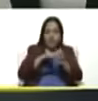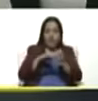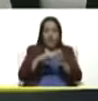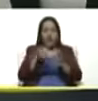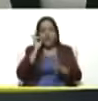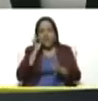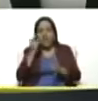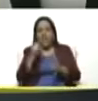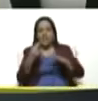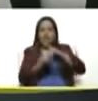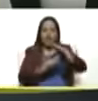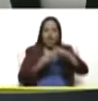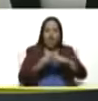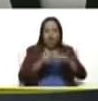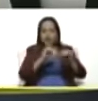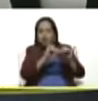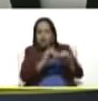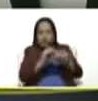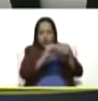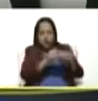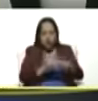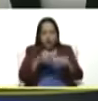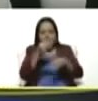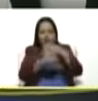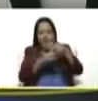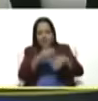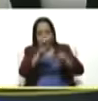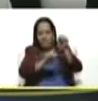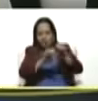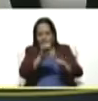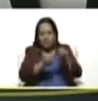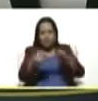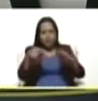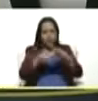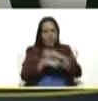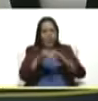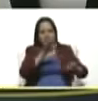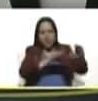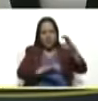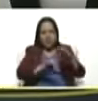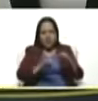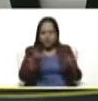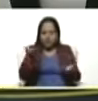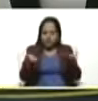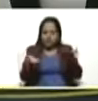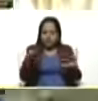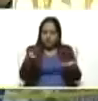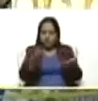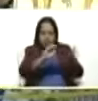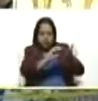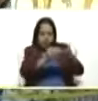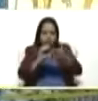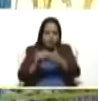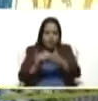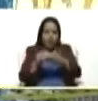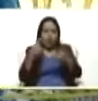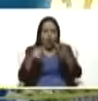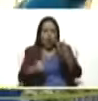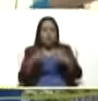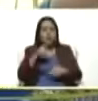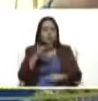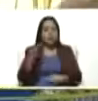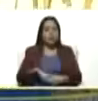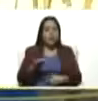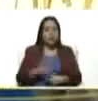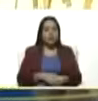biólogos, ingenieros, que además le dan su toque técnico y hacen la calibración de los equipos, presidente, que esto es muy importante.